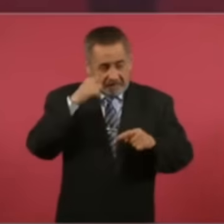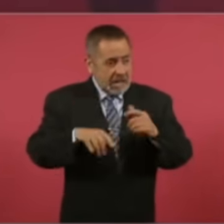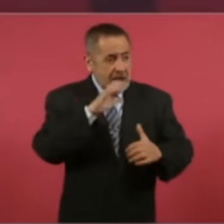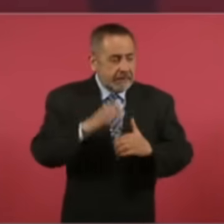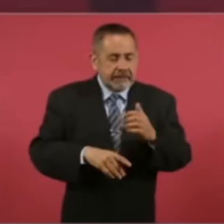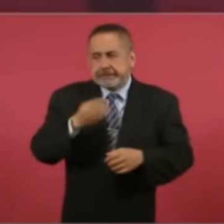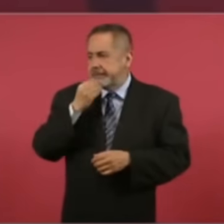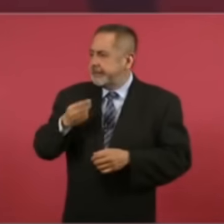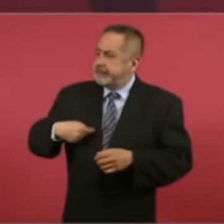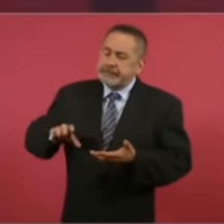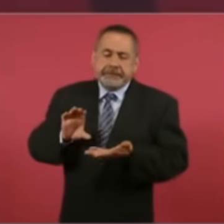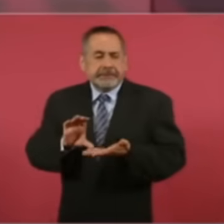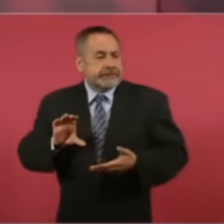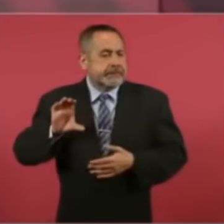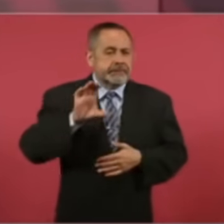estamos invirtiendo